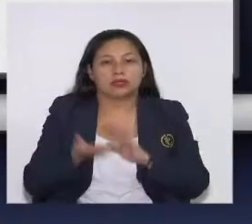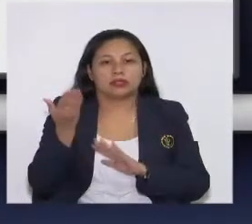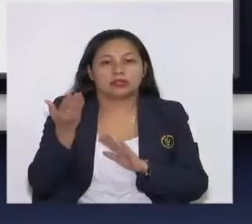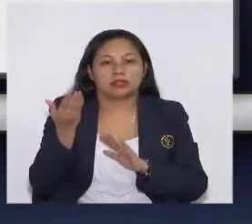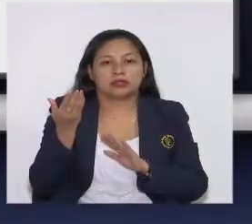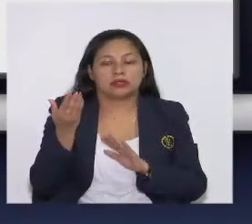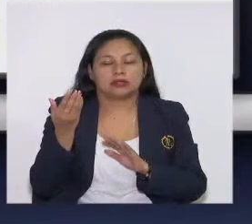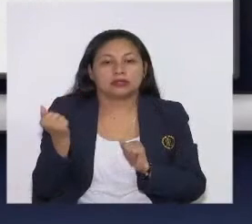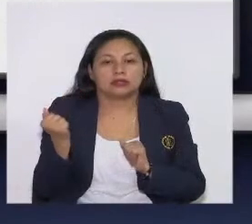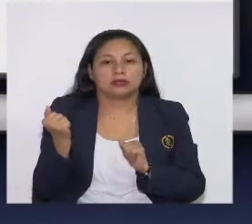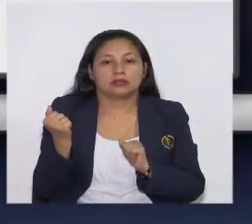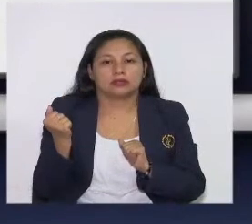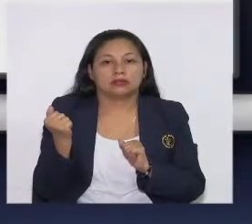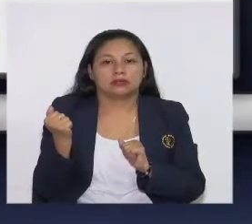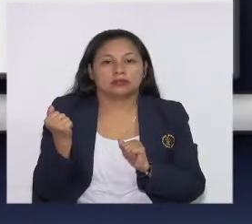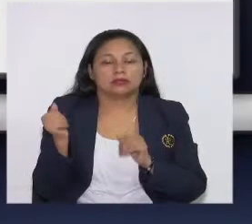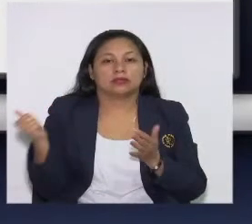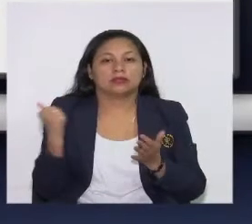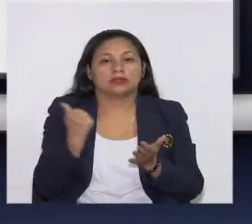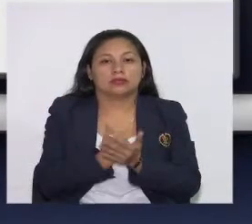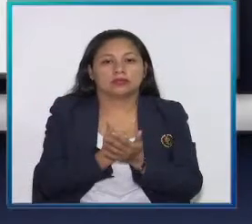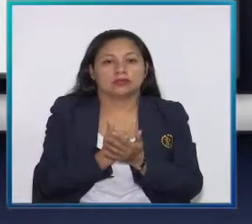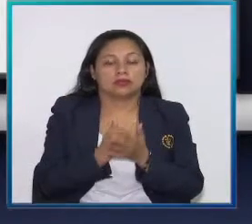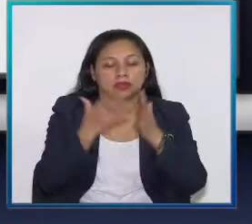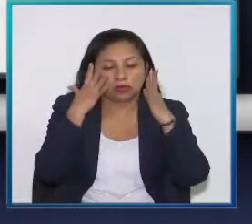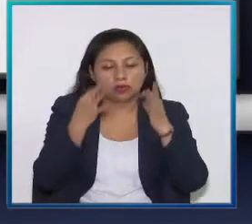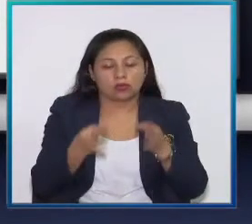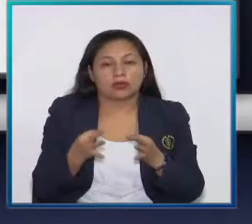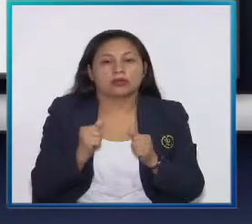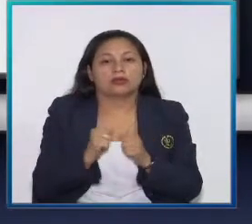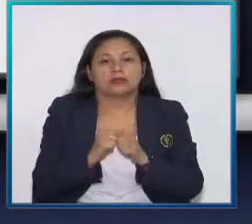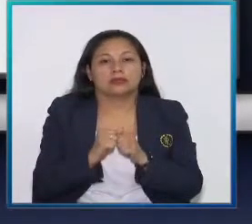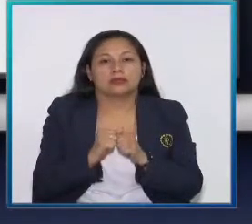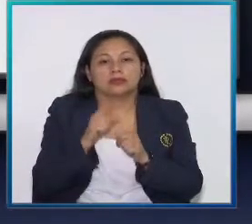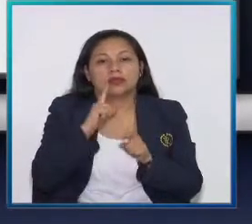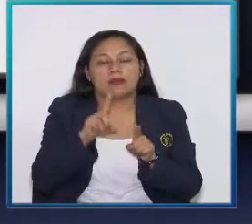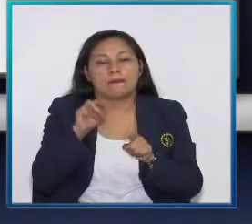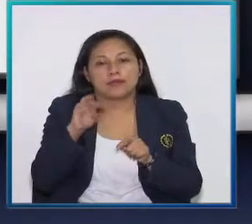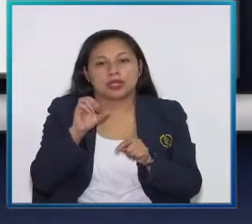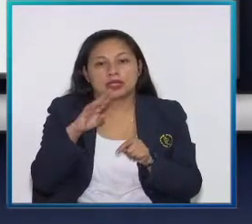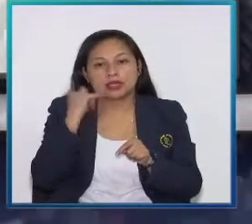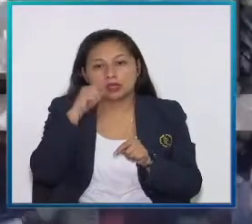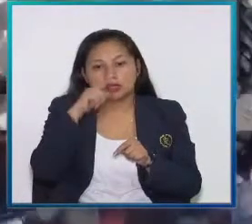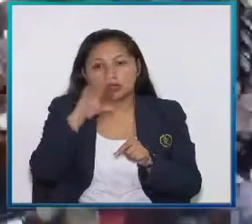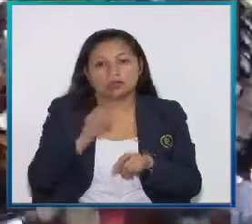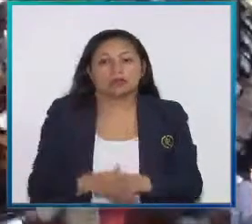habiendo mayoría, queda aprobado el acuerdo de mérito.